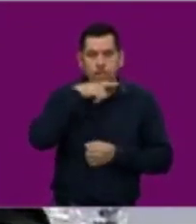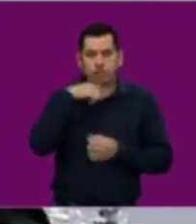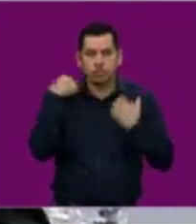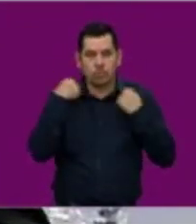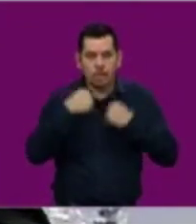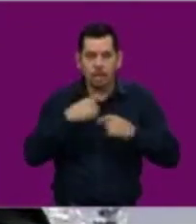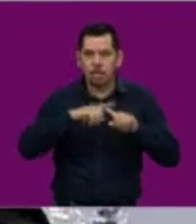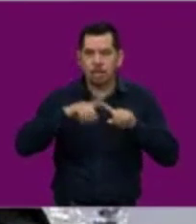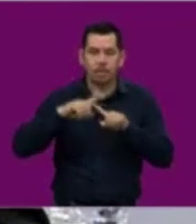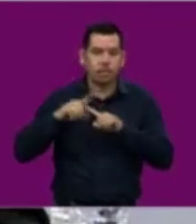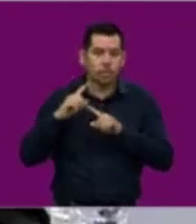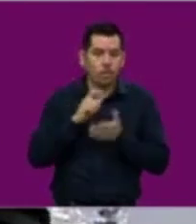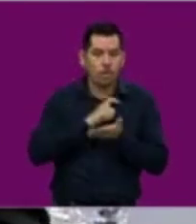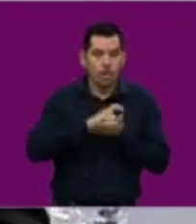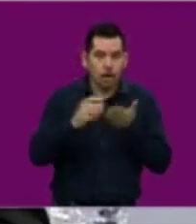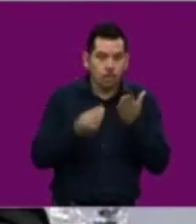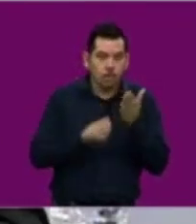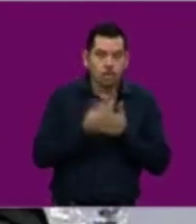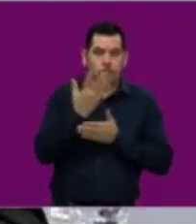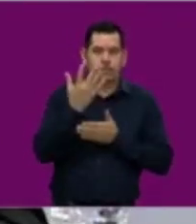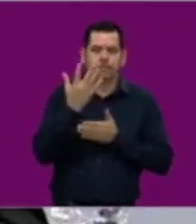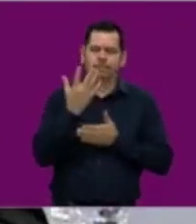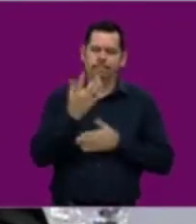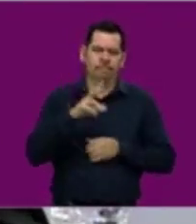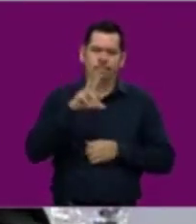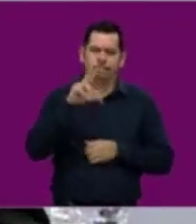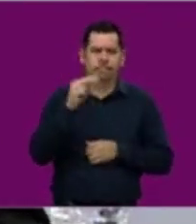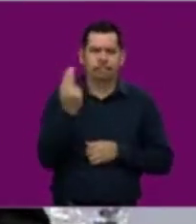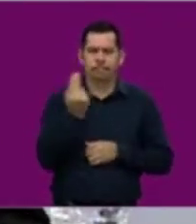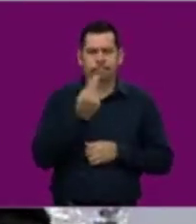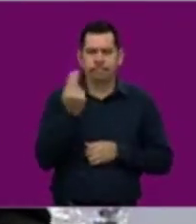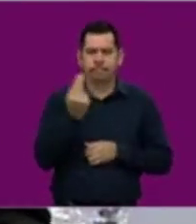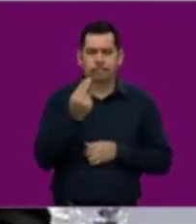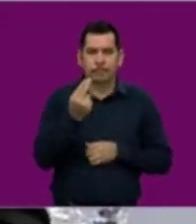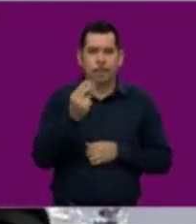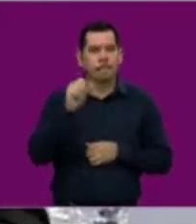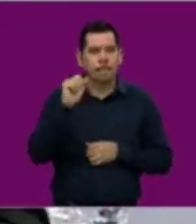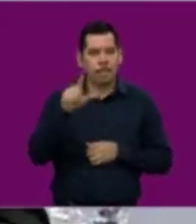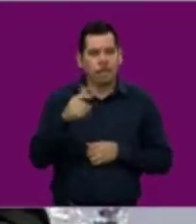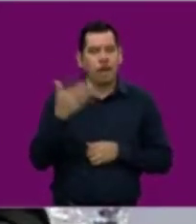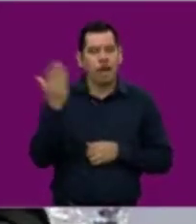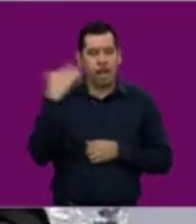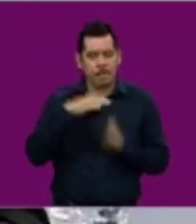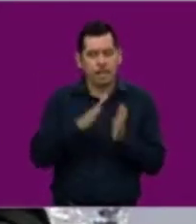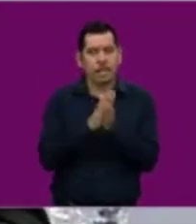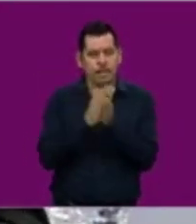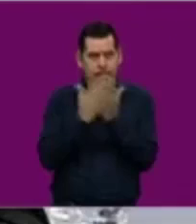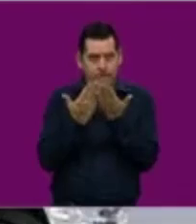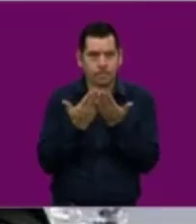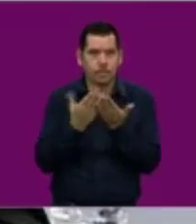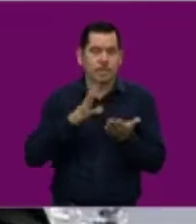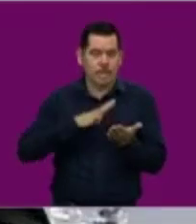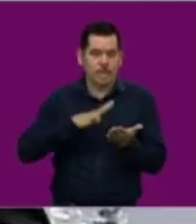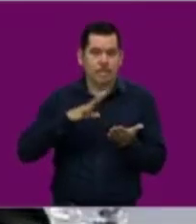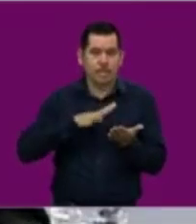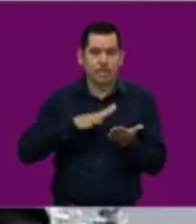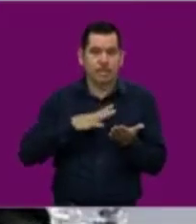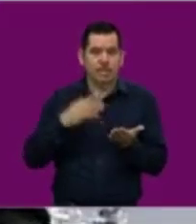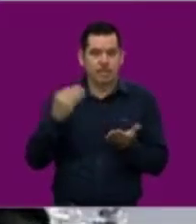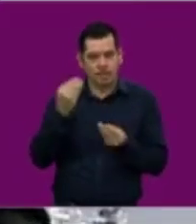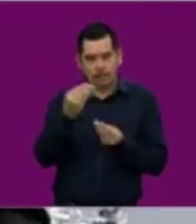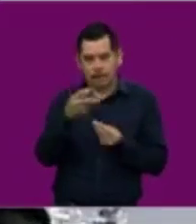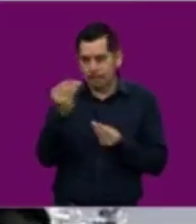acudir a clases trabajarán con los libros de texto que con su momento que en su momento se entregaron